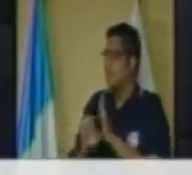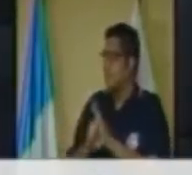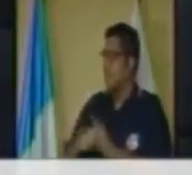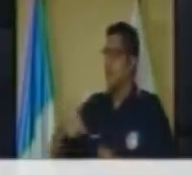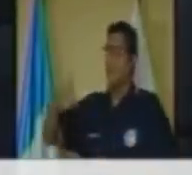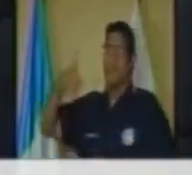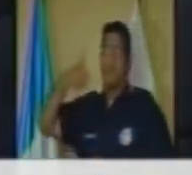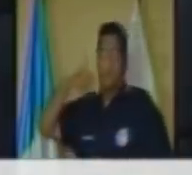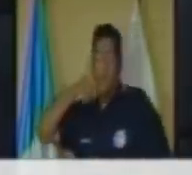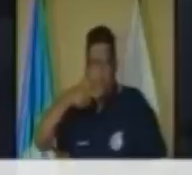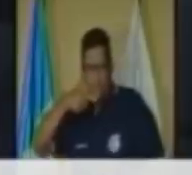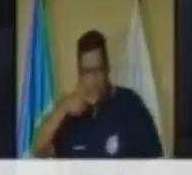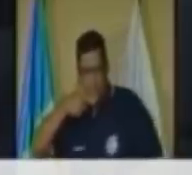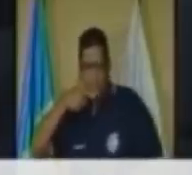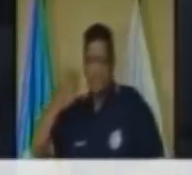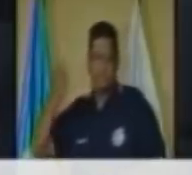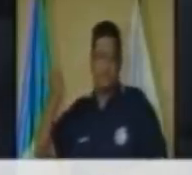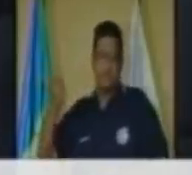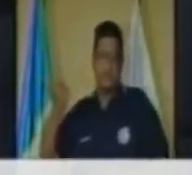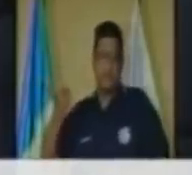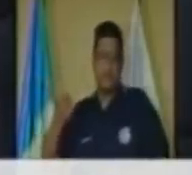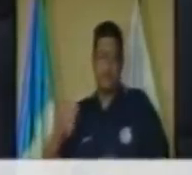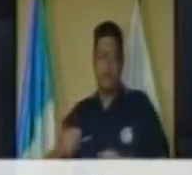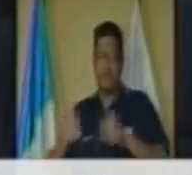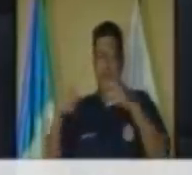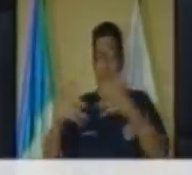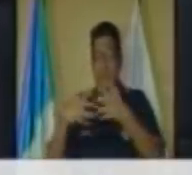mucha aglomeración. ¿Va por la línea de